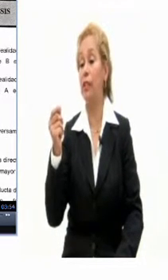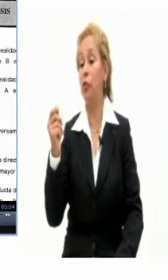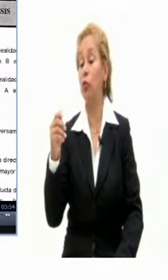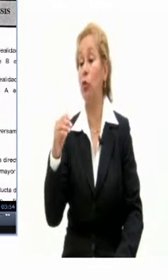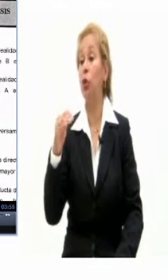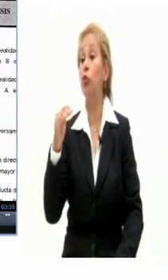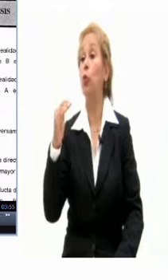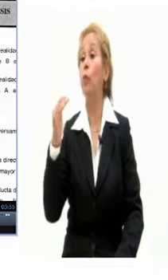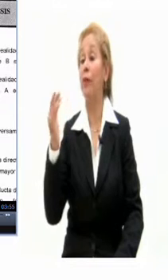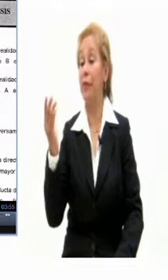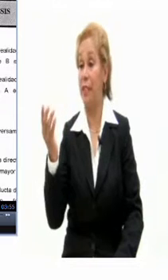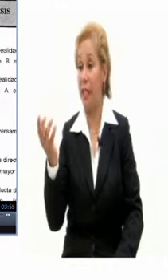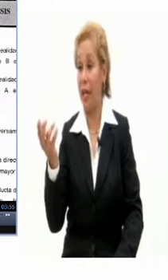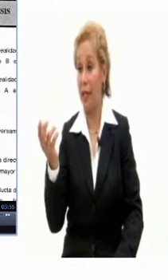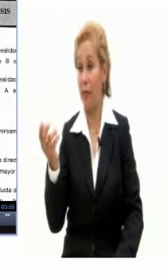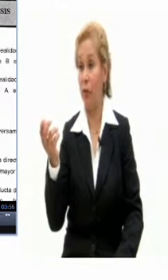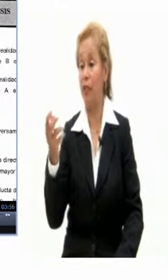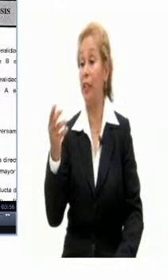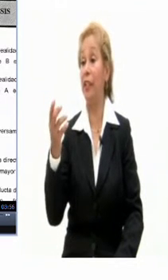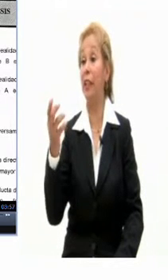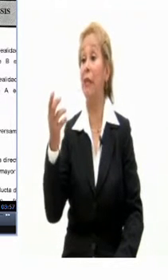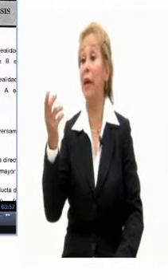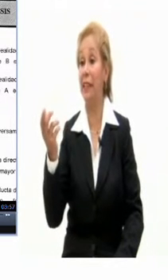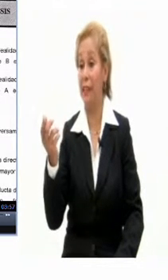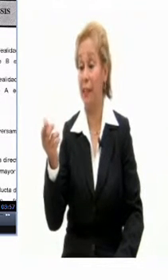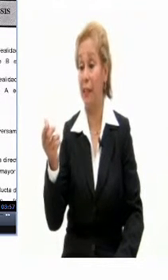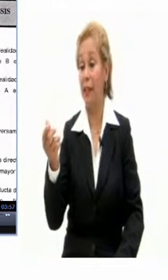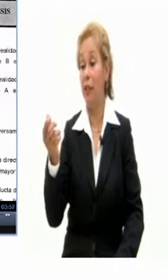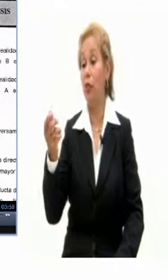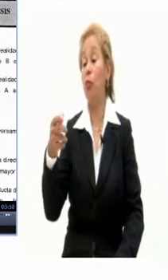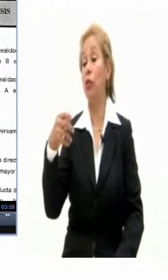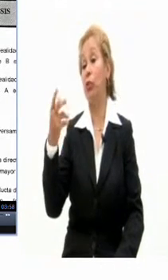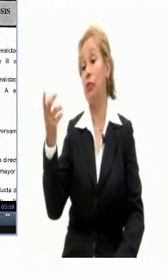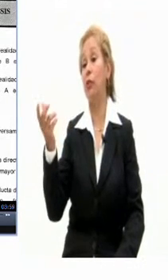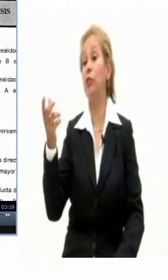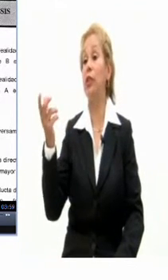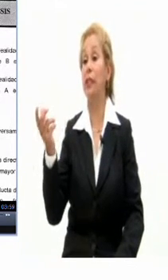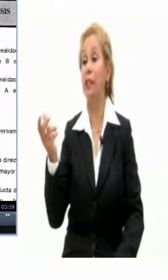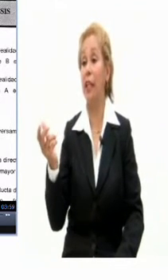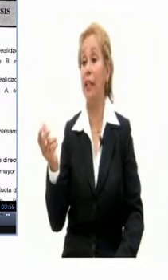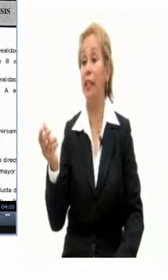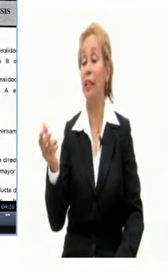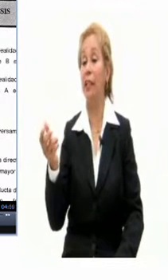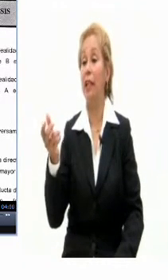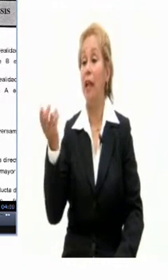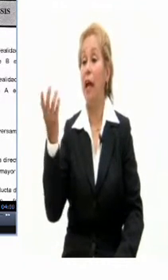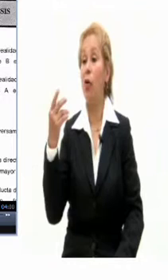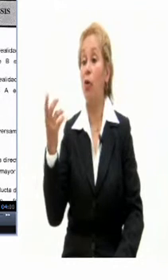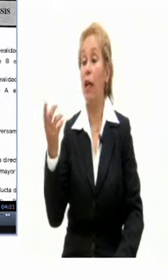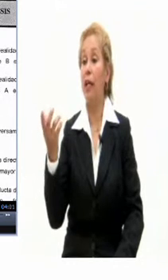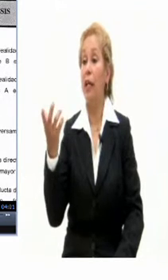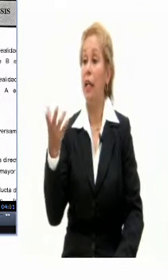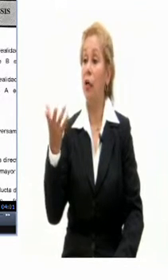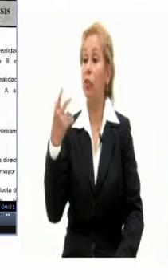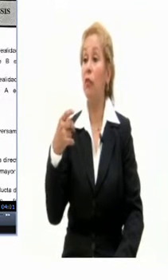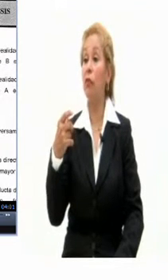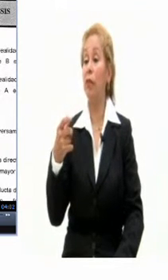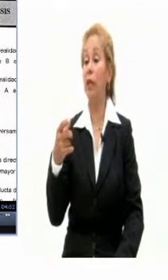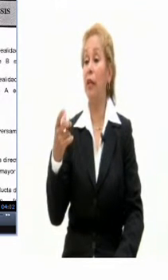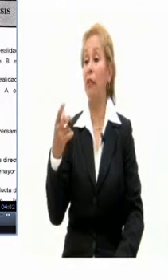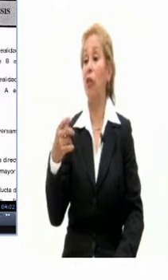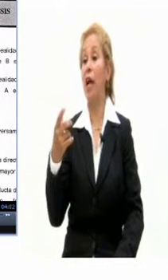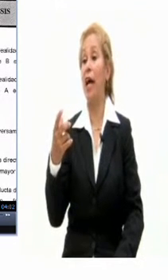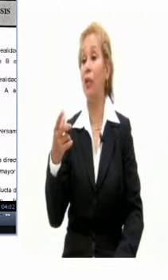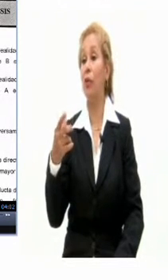hacer una investigación superficial, ¿no? Tiene que tener base, ¿no? Por eso están los antecedentes. Ahora, la